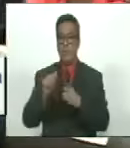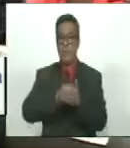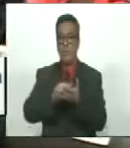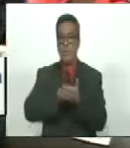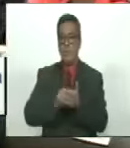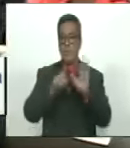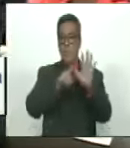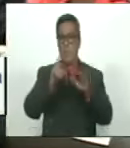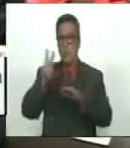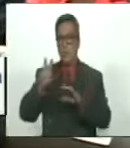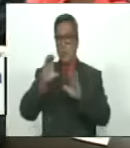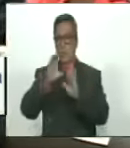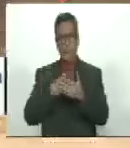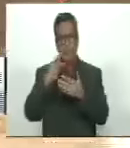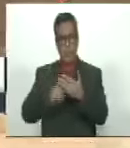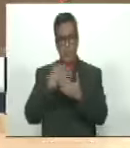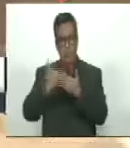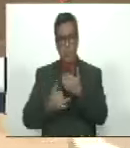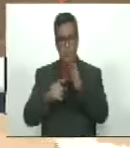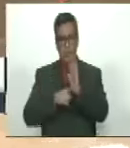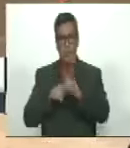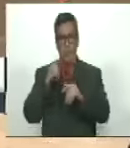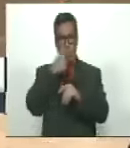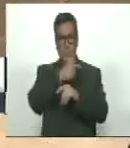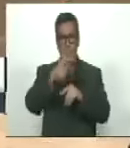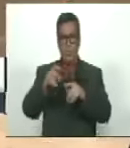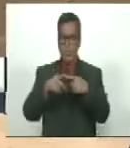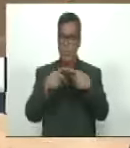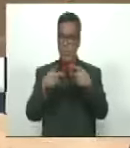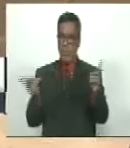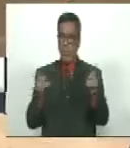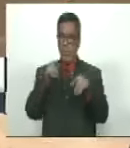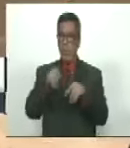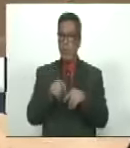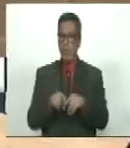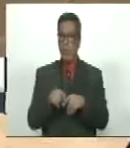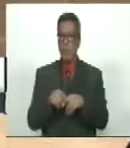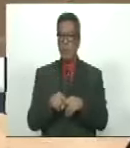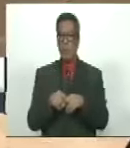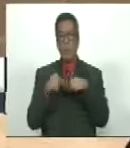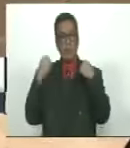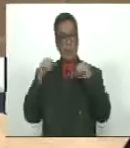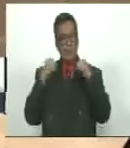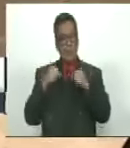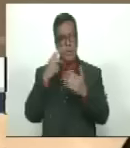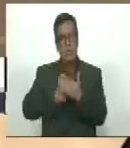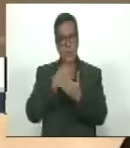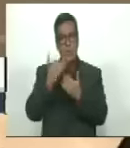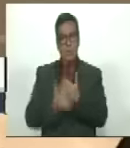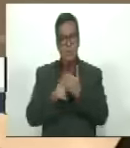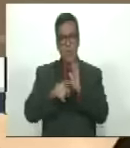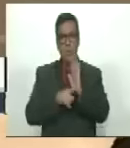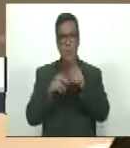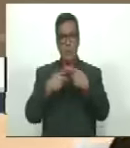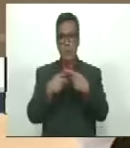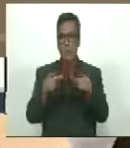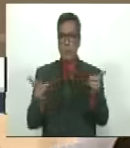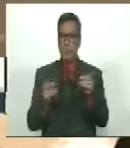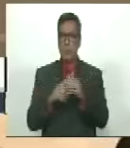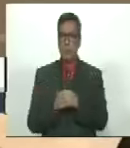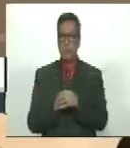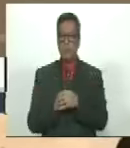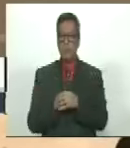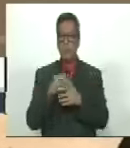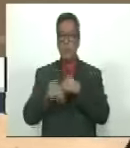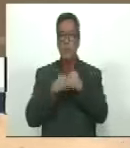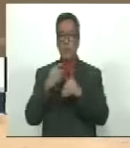62 de la Constitución, de la gestión pública. Esto es un ejercicio de, de planificación y gestión pública.